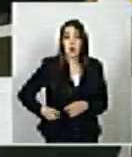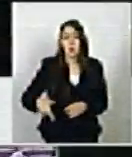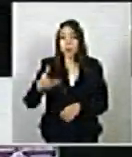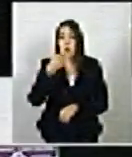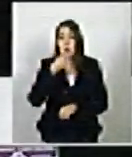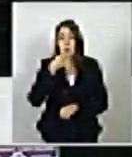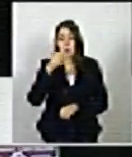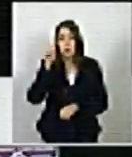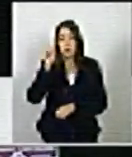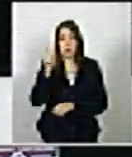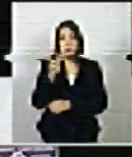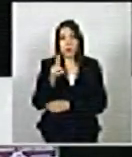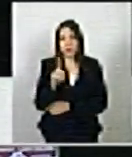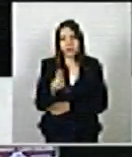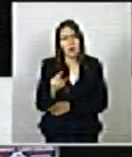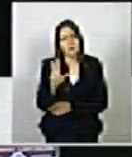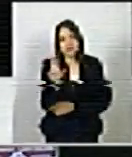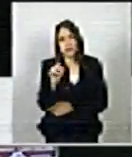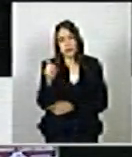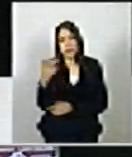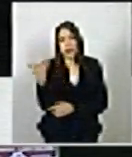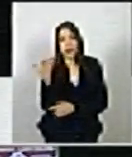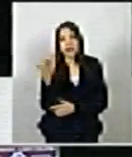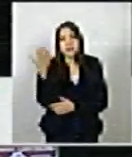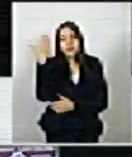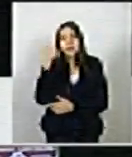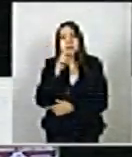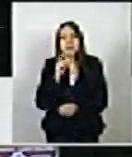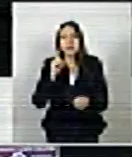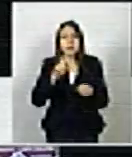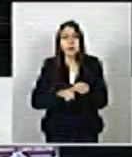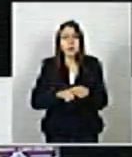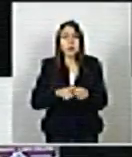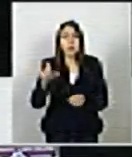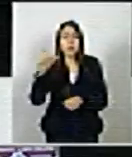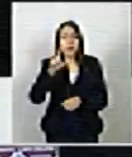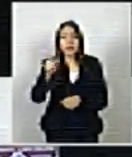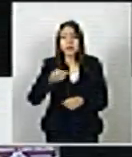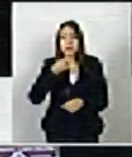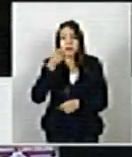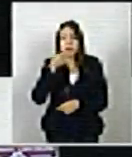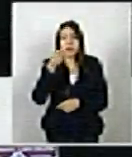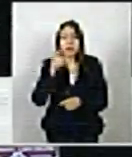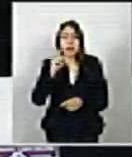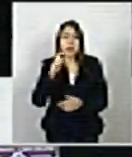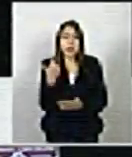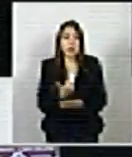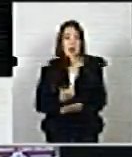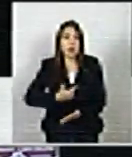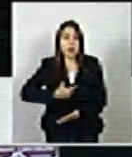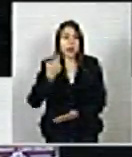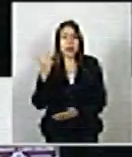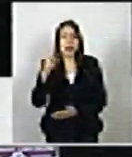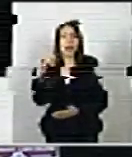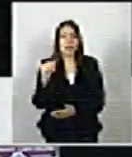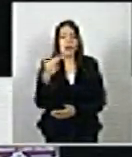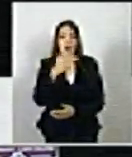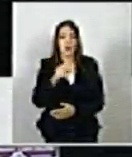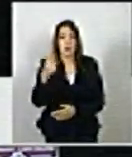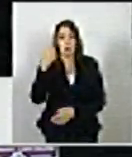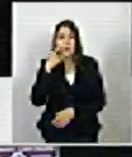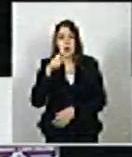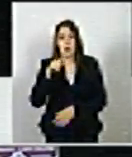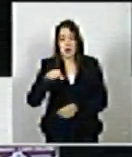si el sóftbol escuela cuando él dice que se le hacen graves este daños al